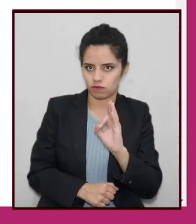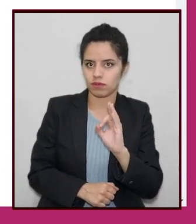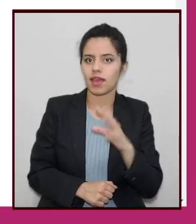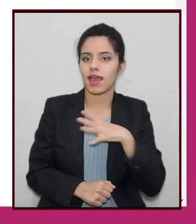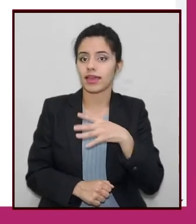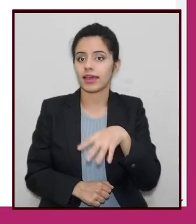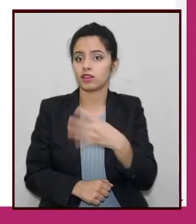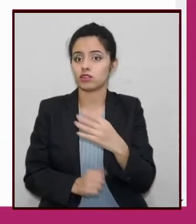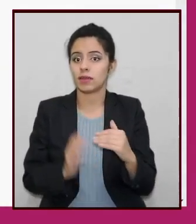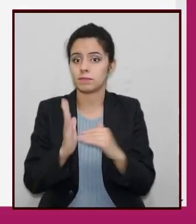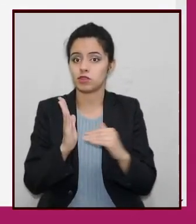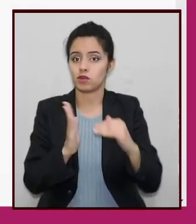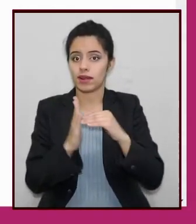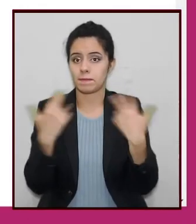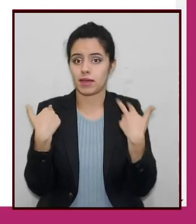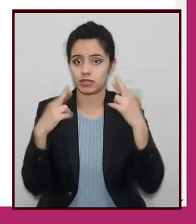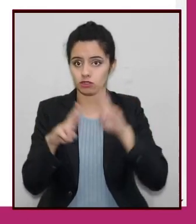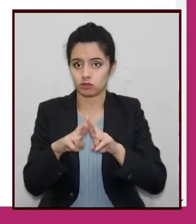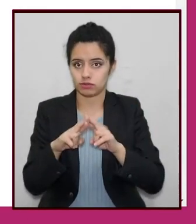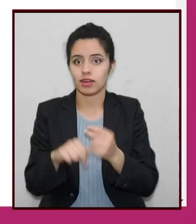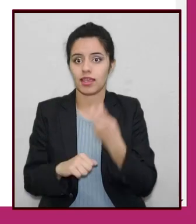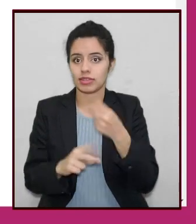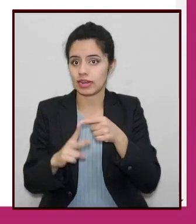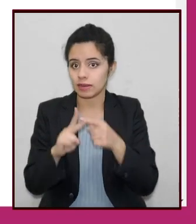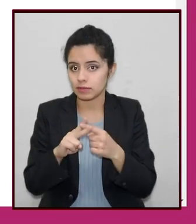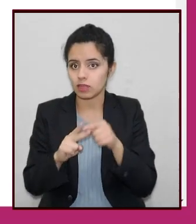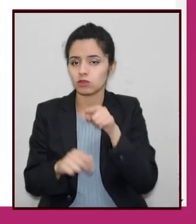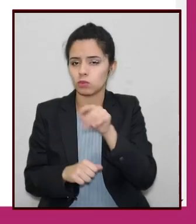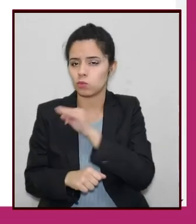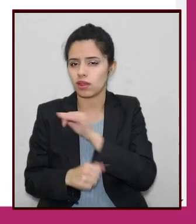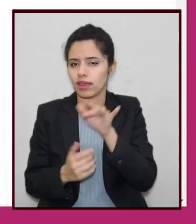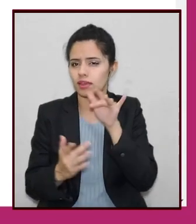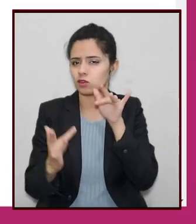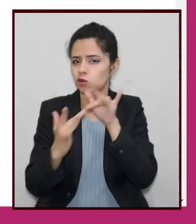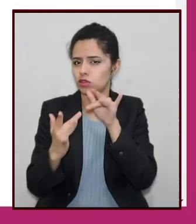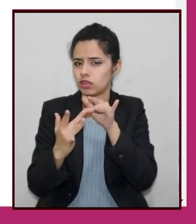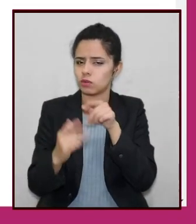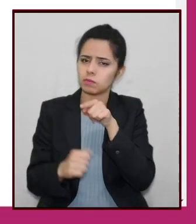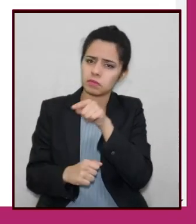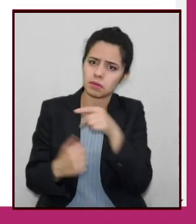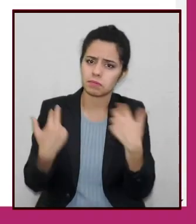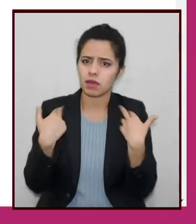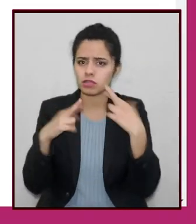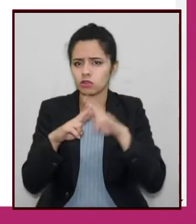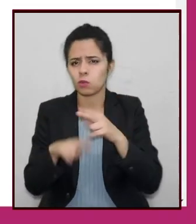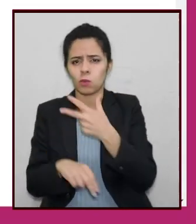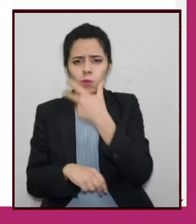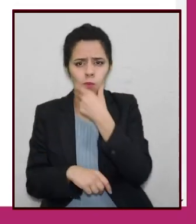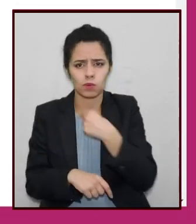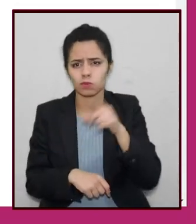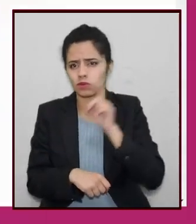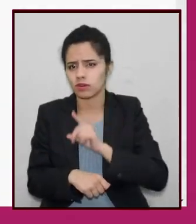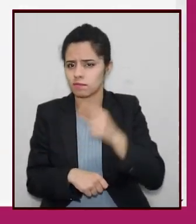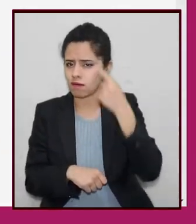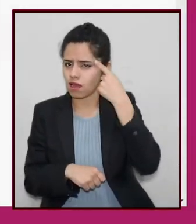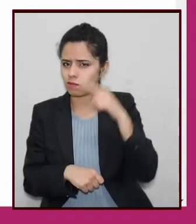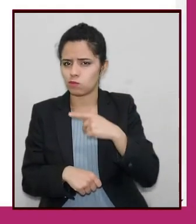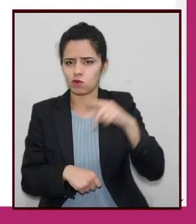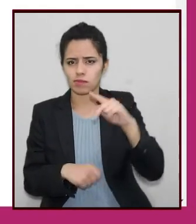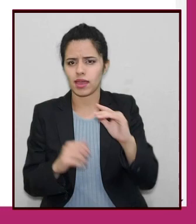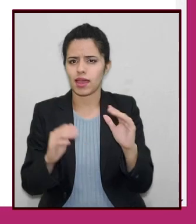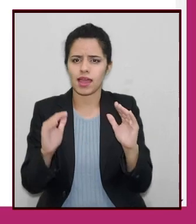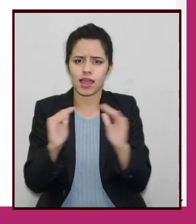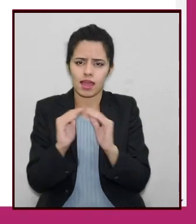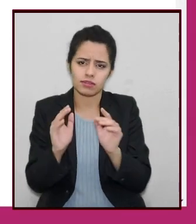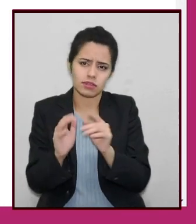comunidad de más de 14 millones de mentores. Con esta herramienta puedes ponerte en contacto con un profe o profa para que te dé clases a domicilio.